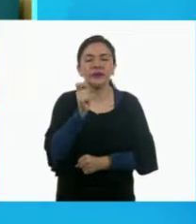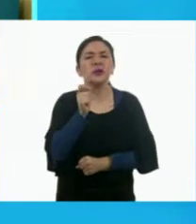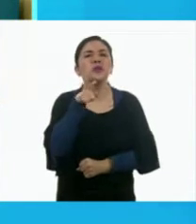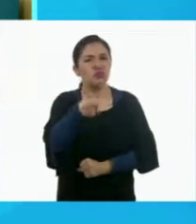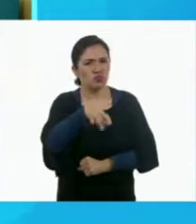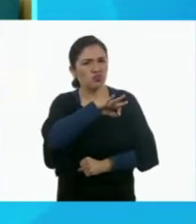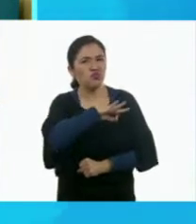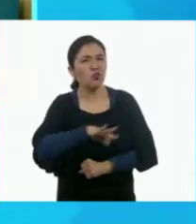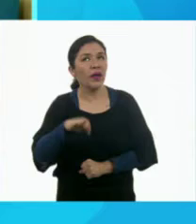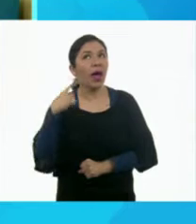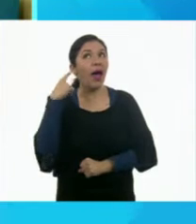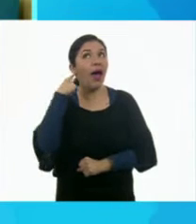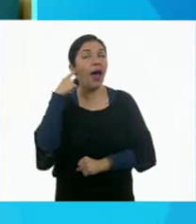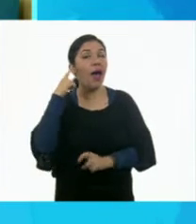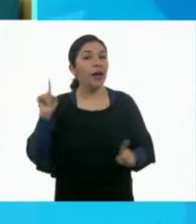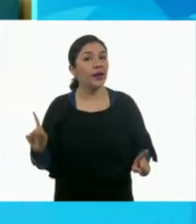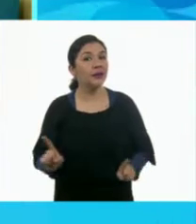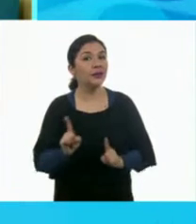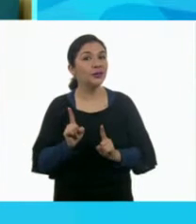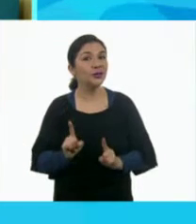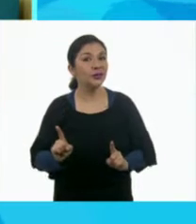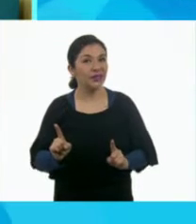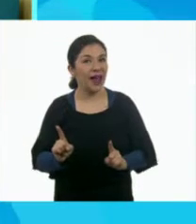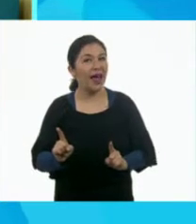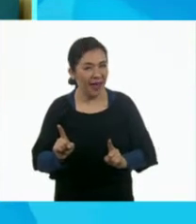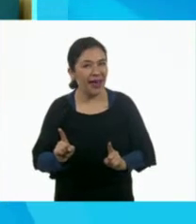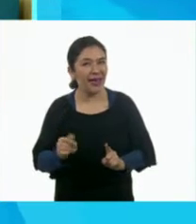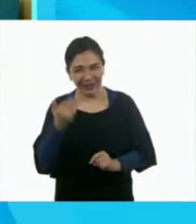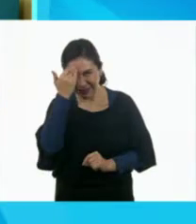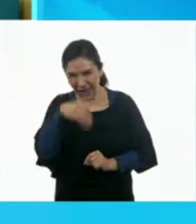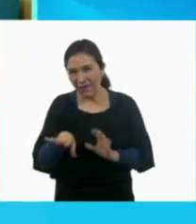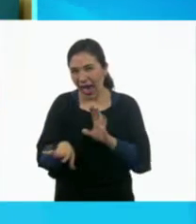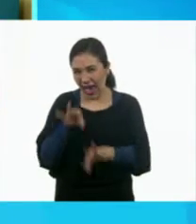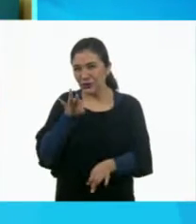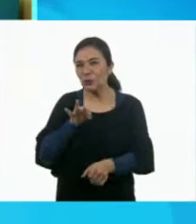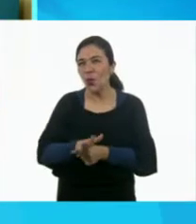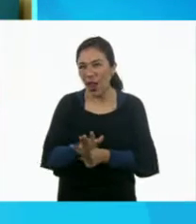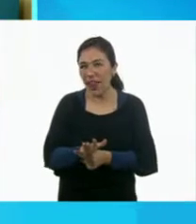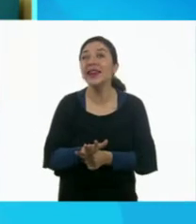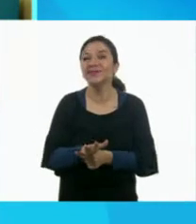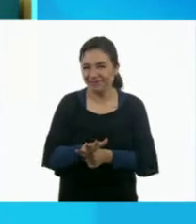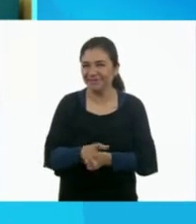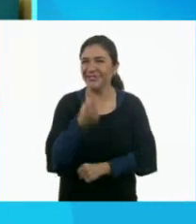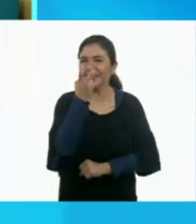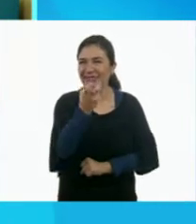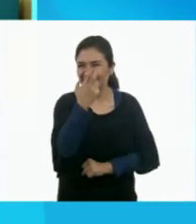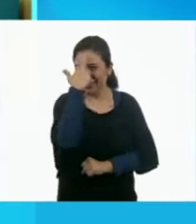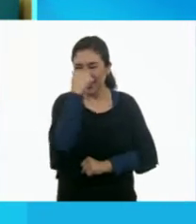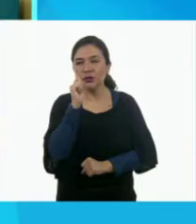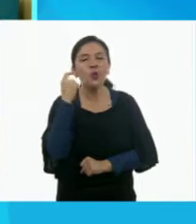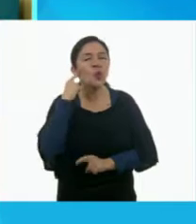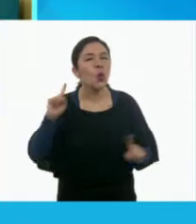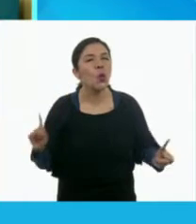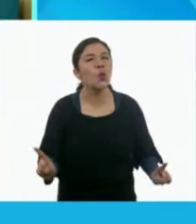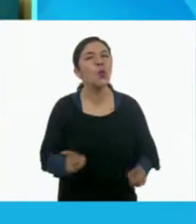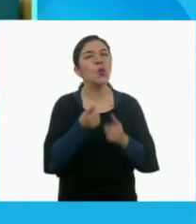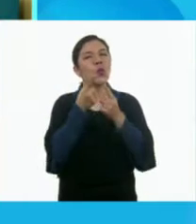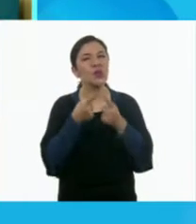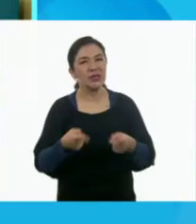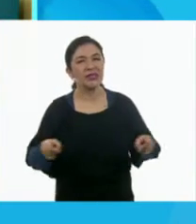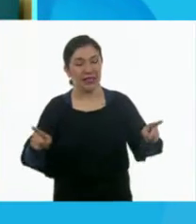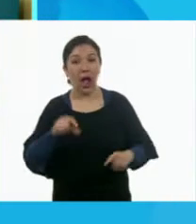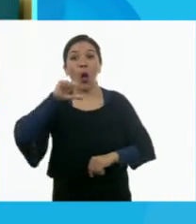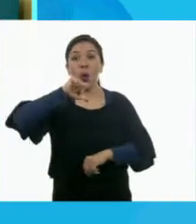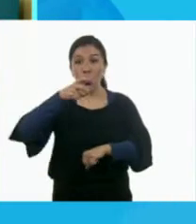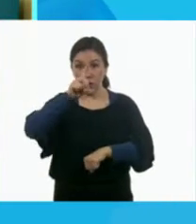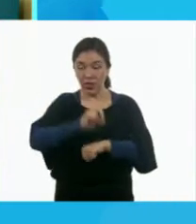puede escuchar. ¿Sabes cuál es? ¡Exacto! ¡Es la música! El